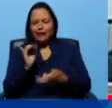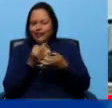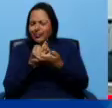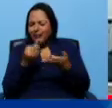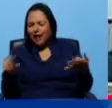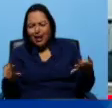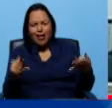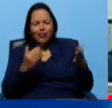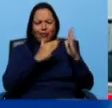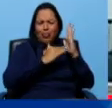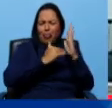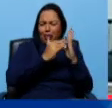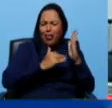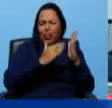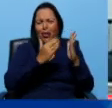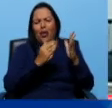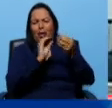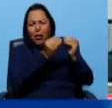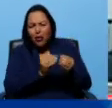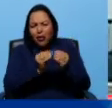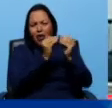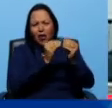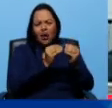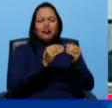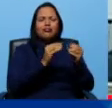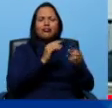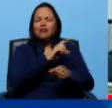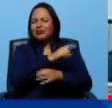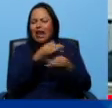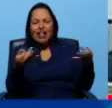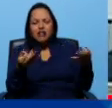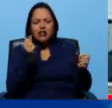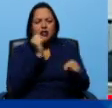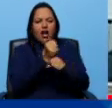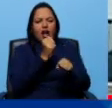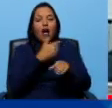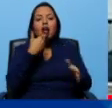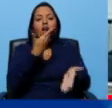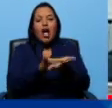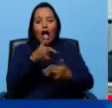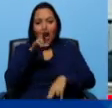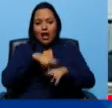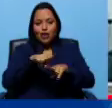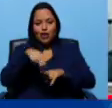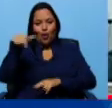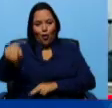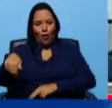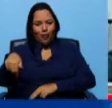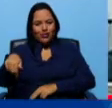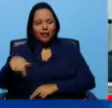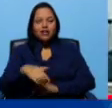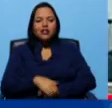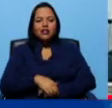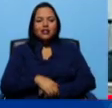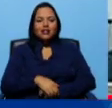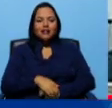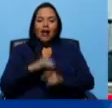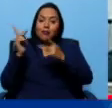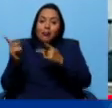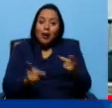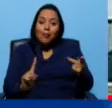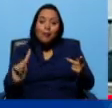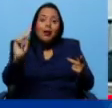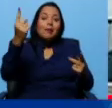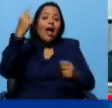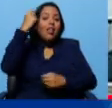excelente y hermoso trabajo. De verdad, muchísimas gracias. Y mis niños están hoy aquí recibiendo su